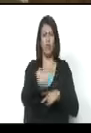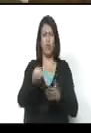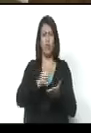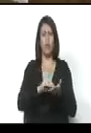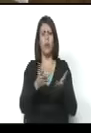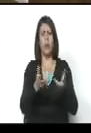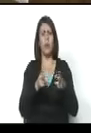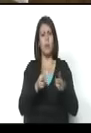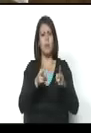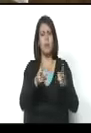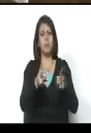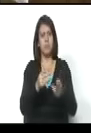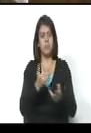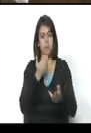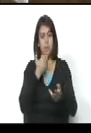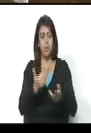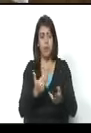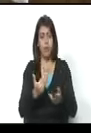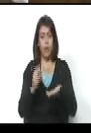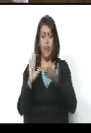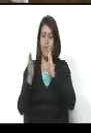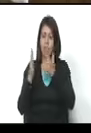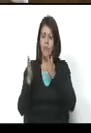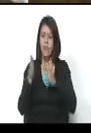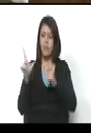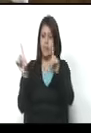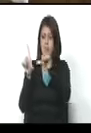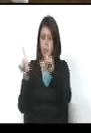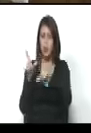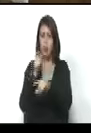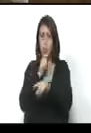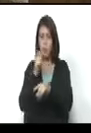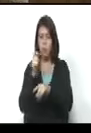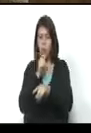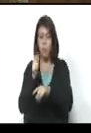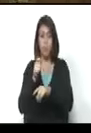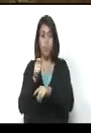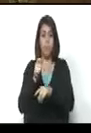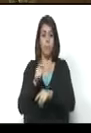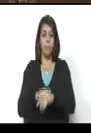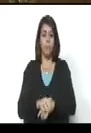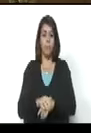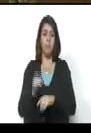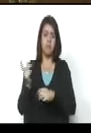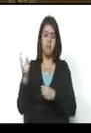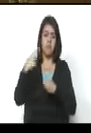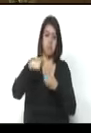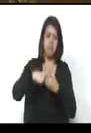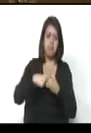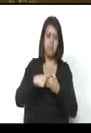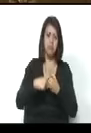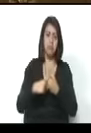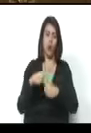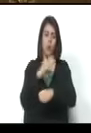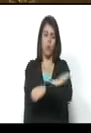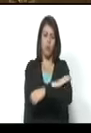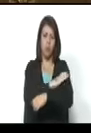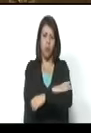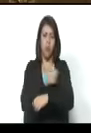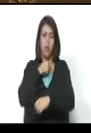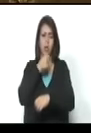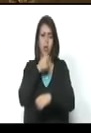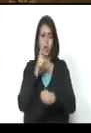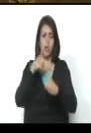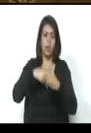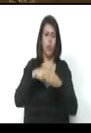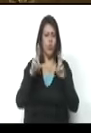En toda la entrevista que hizo en la mañana con un periodista afecto a su causa,